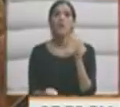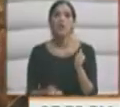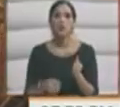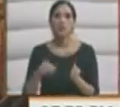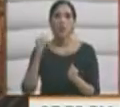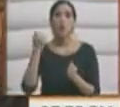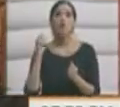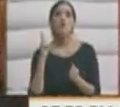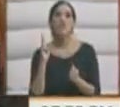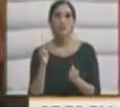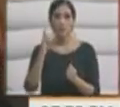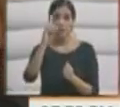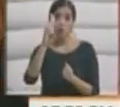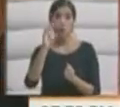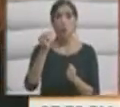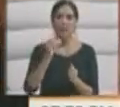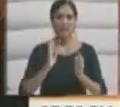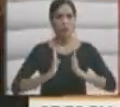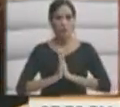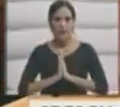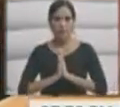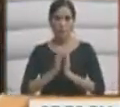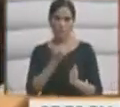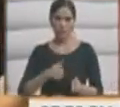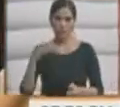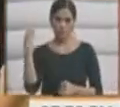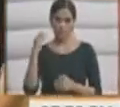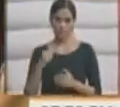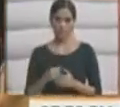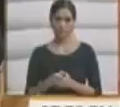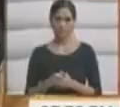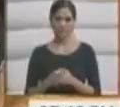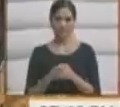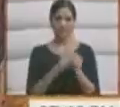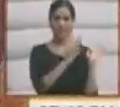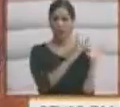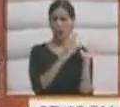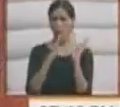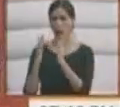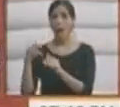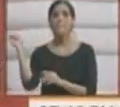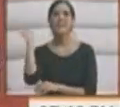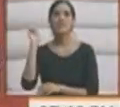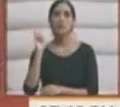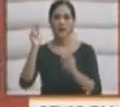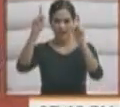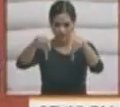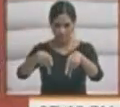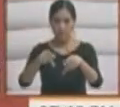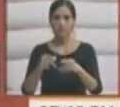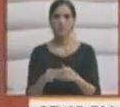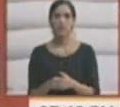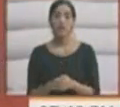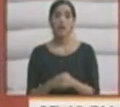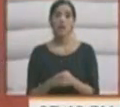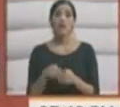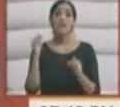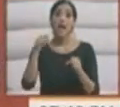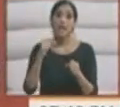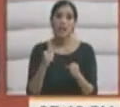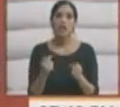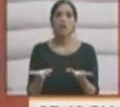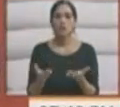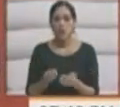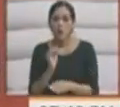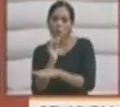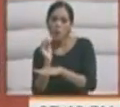los Duques, de los Santos, se vinieron para Venezuela. Y aquí fueron acogidos como hermanos y